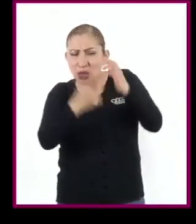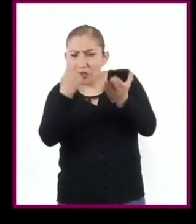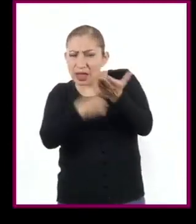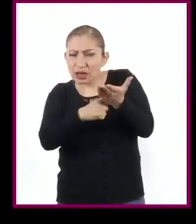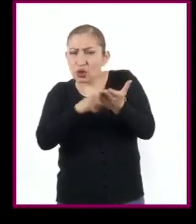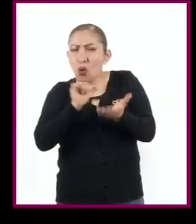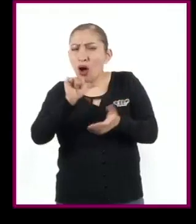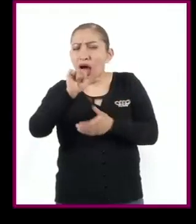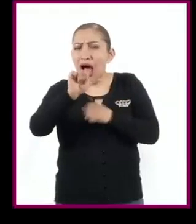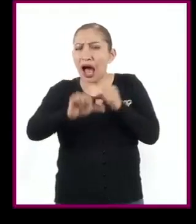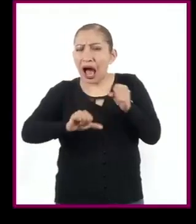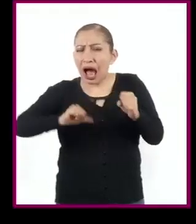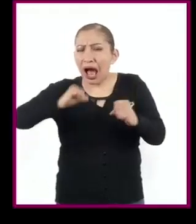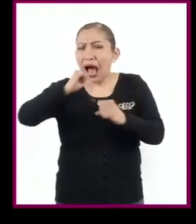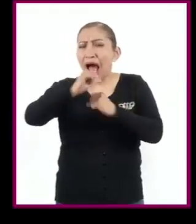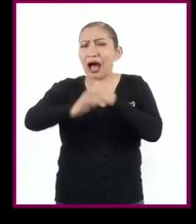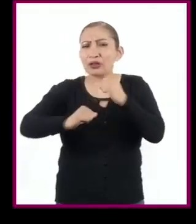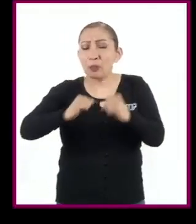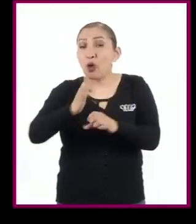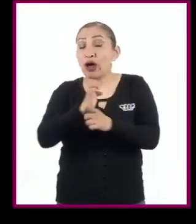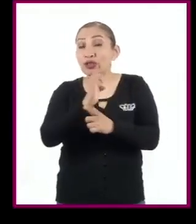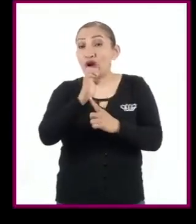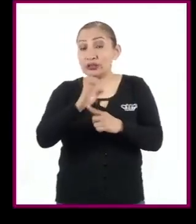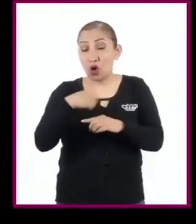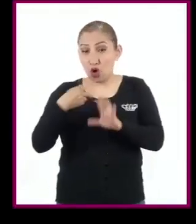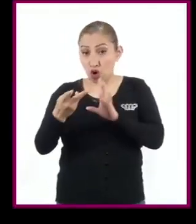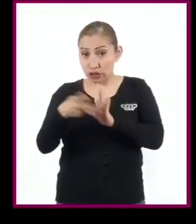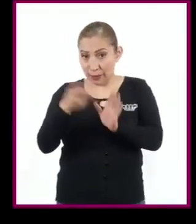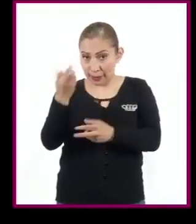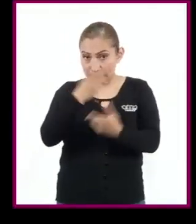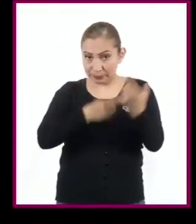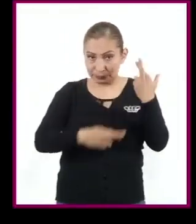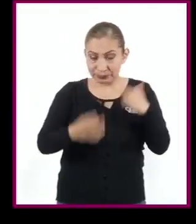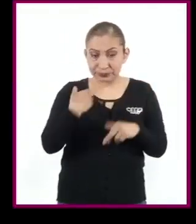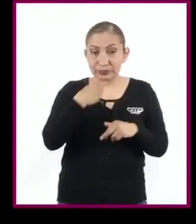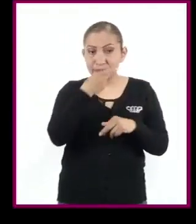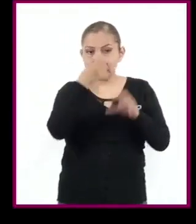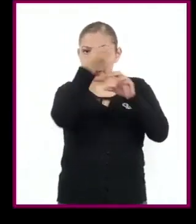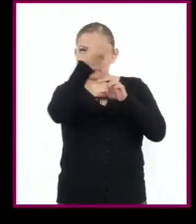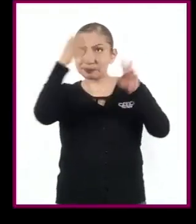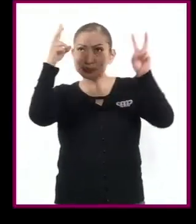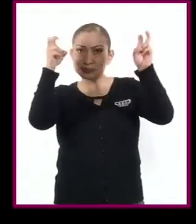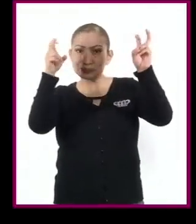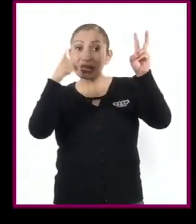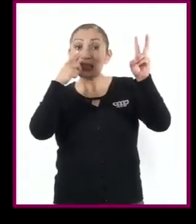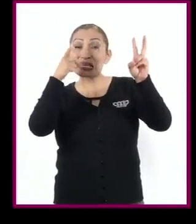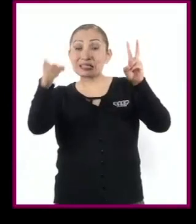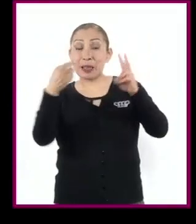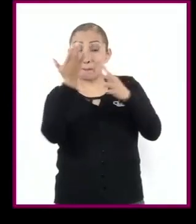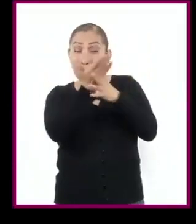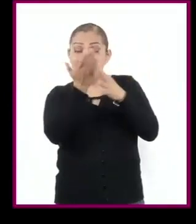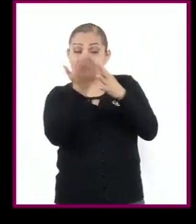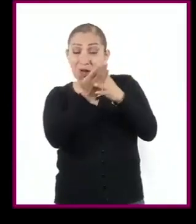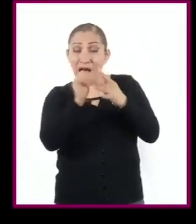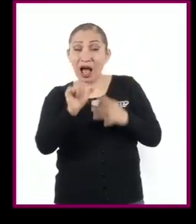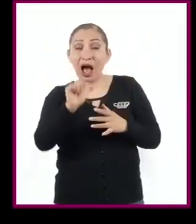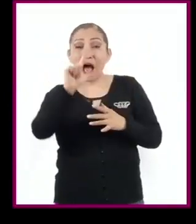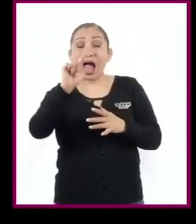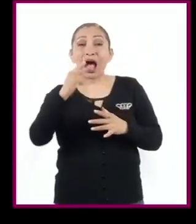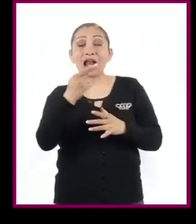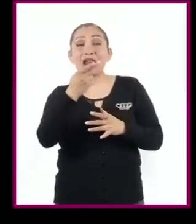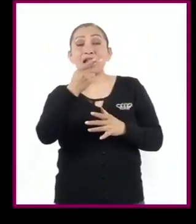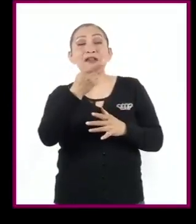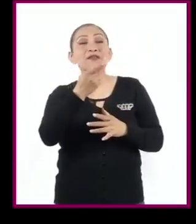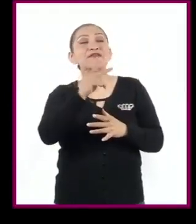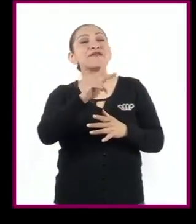del átomo. Entonces, regresando a la cita, podríamos decir que las partículas alfa son